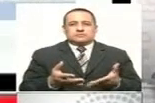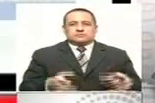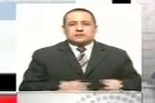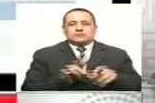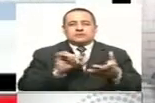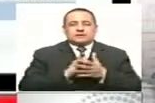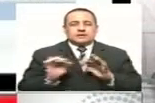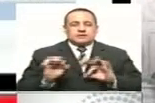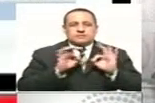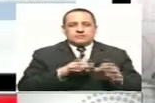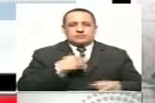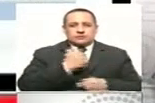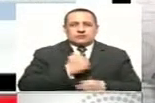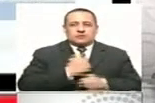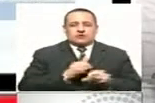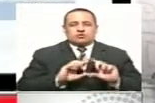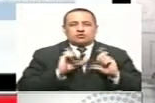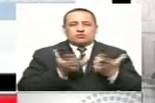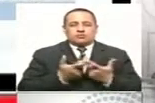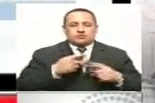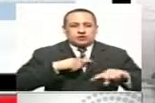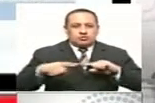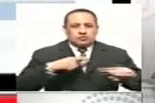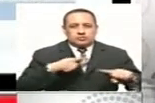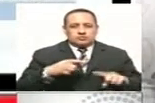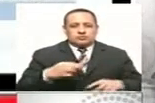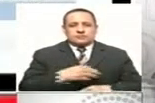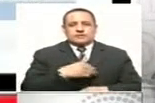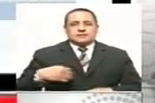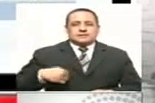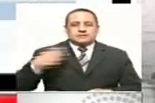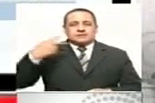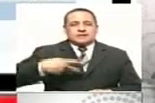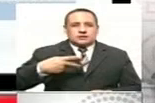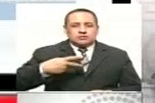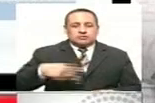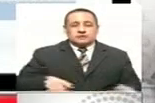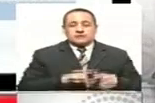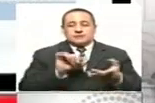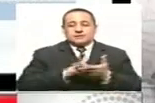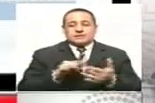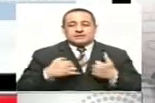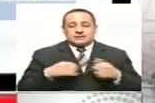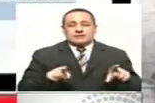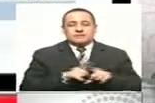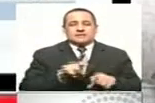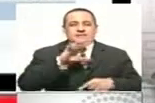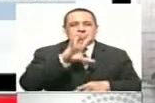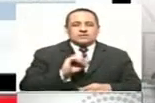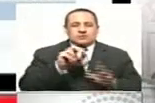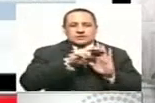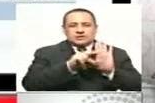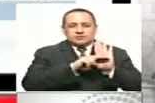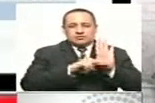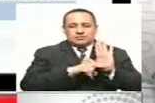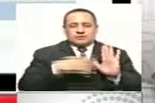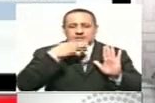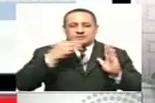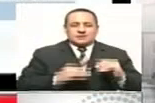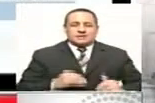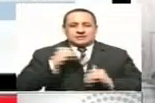Esto trabajando con la Comisión de Coordinación Viceministerial, por lo menos 50 normas de rango